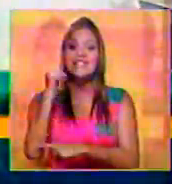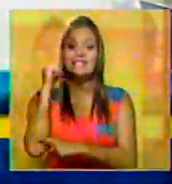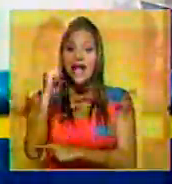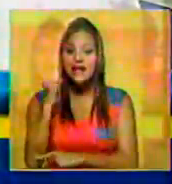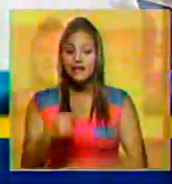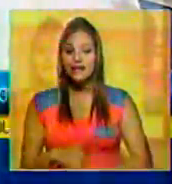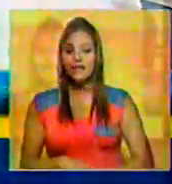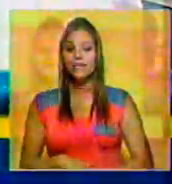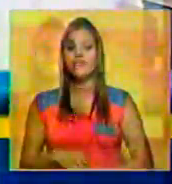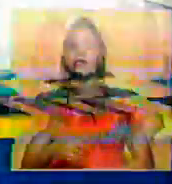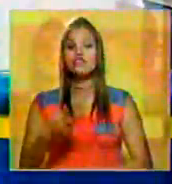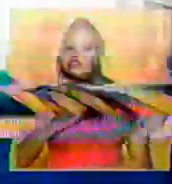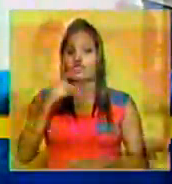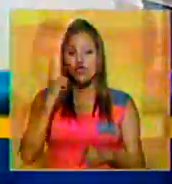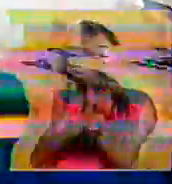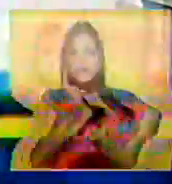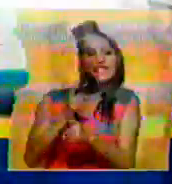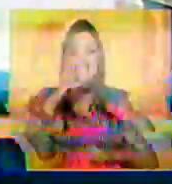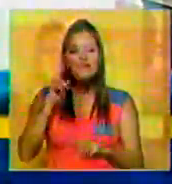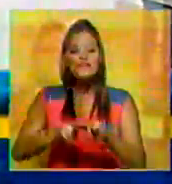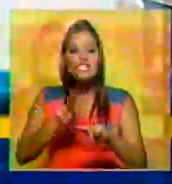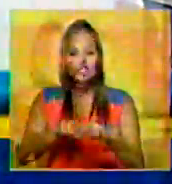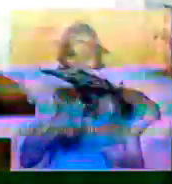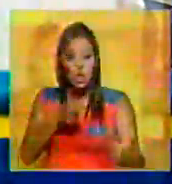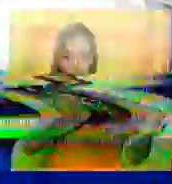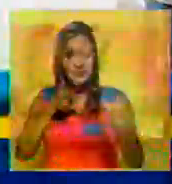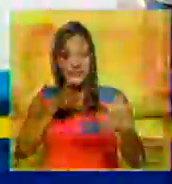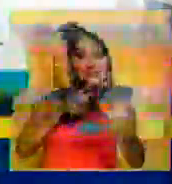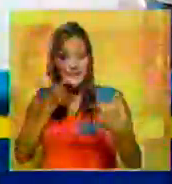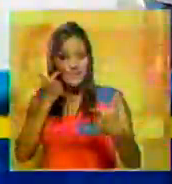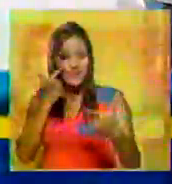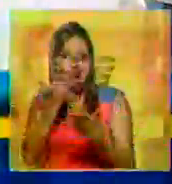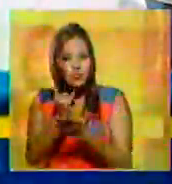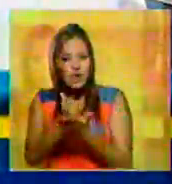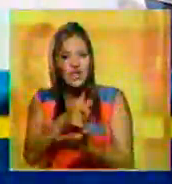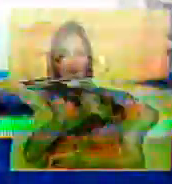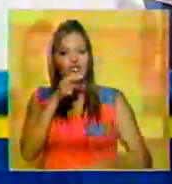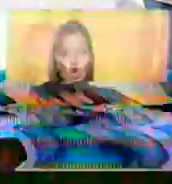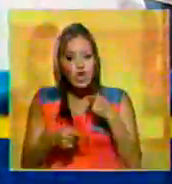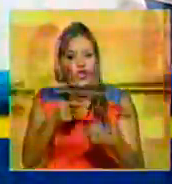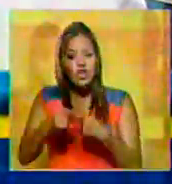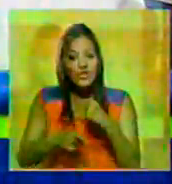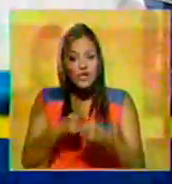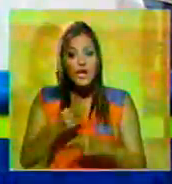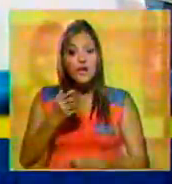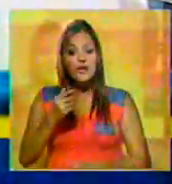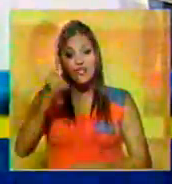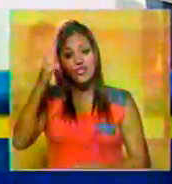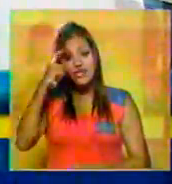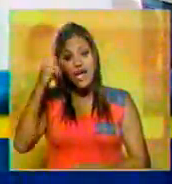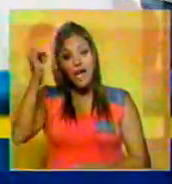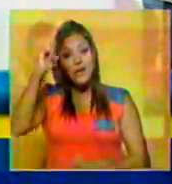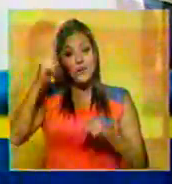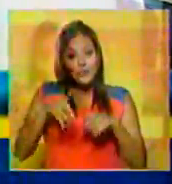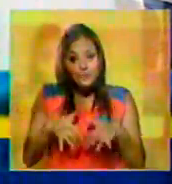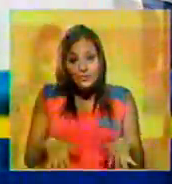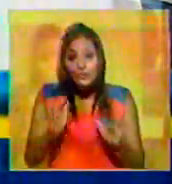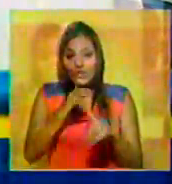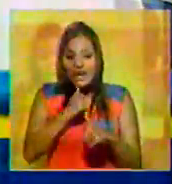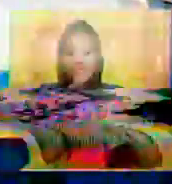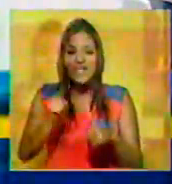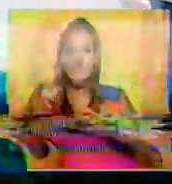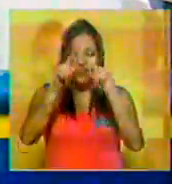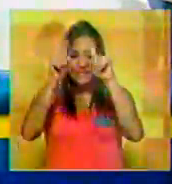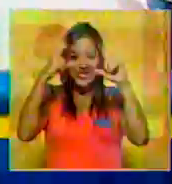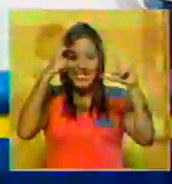Nosotros vamos a competir con el niño para que él haga una serie de pruebas diariamente. El día que no se orina, poner una carita feliz en el